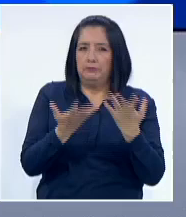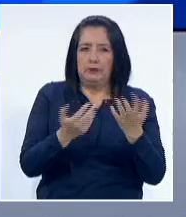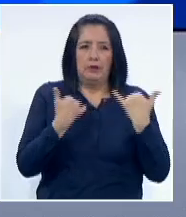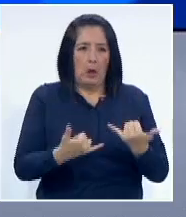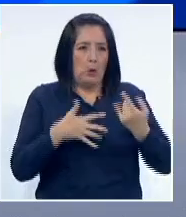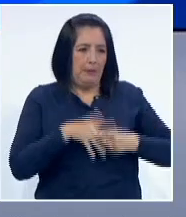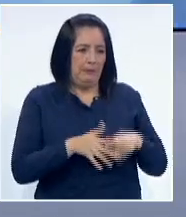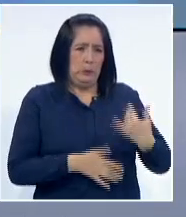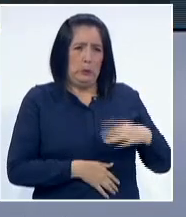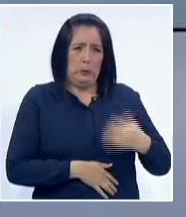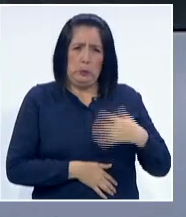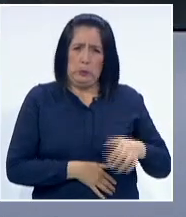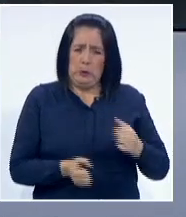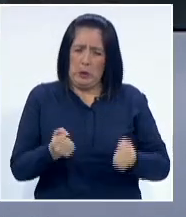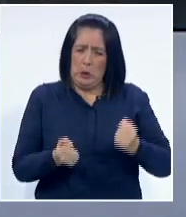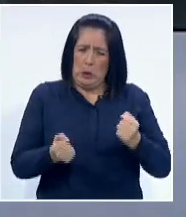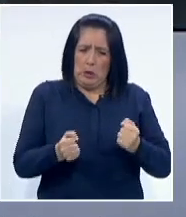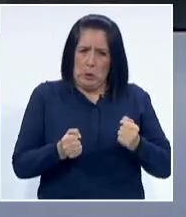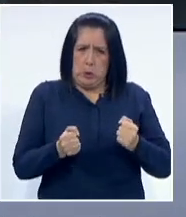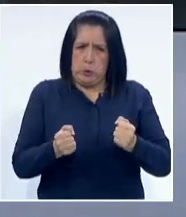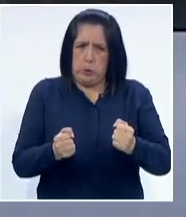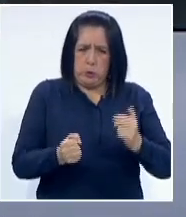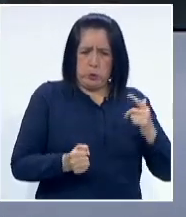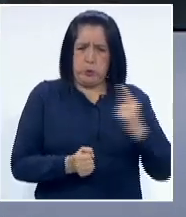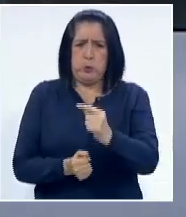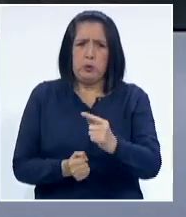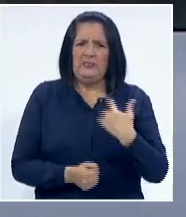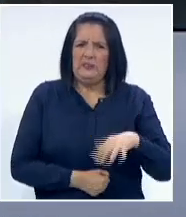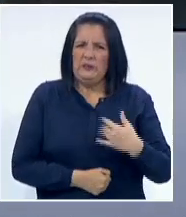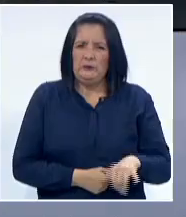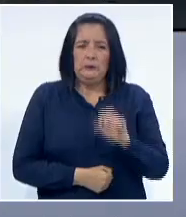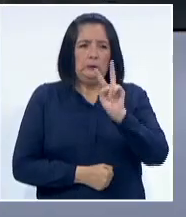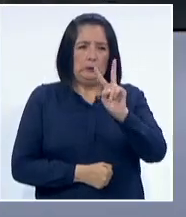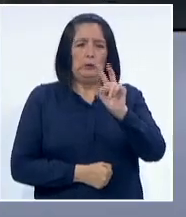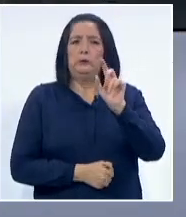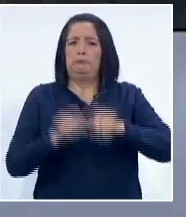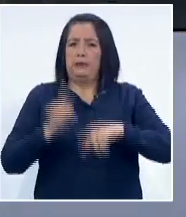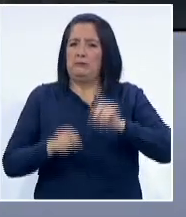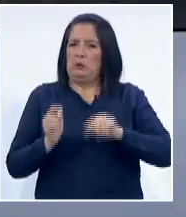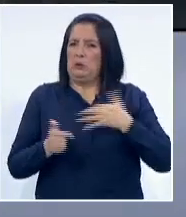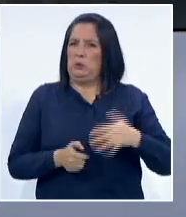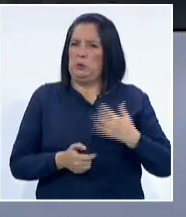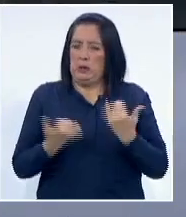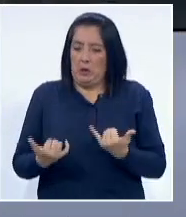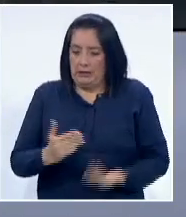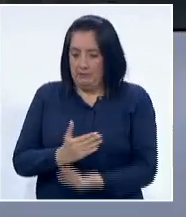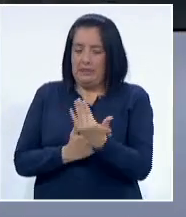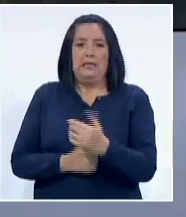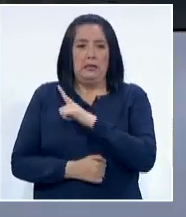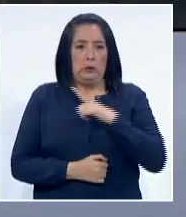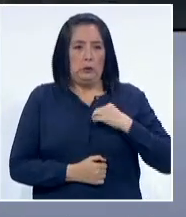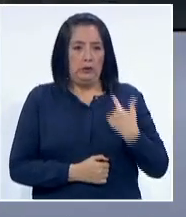Estamos contándole que el exceso de velocidad lamentablemente cobró la vida de dos primos. Este hecho ocurrió esta madrugada en Los Olivos. Según